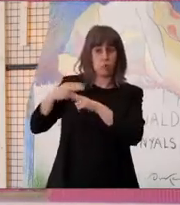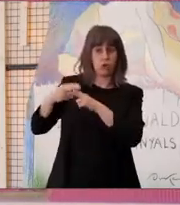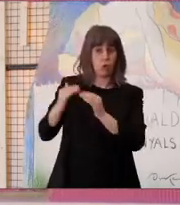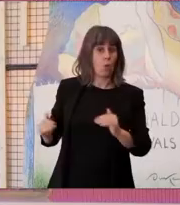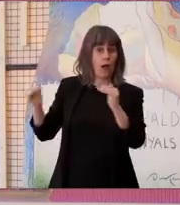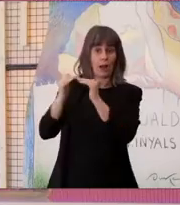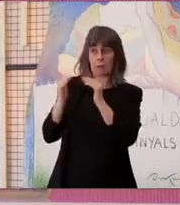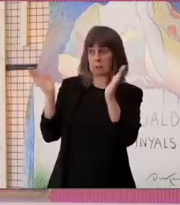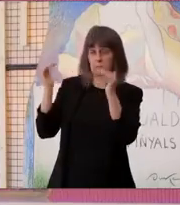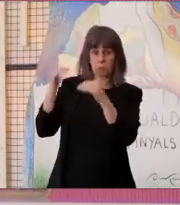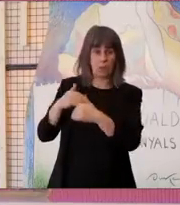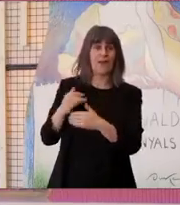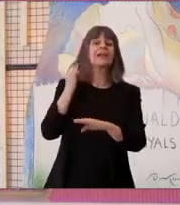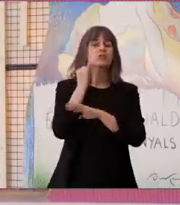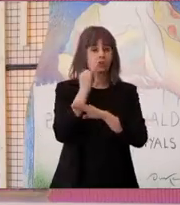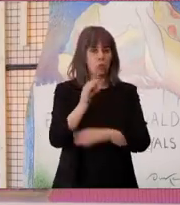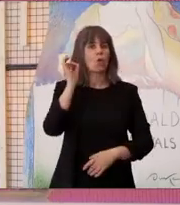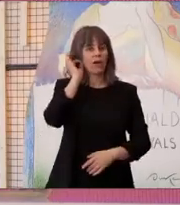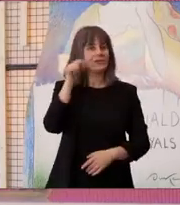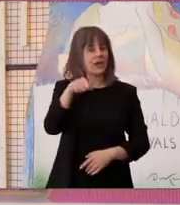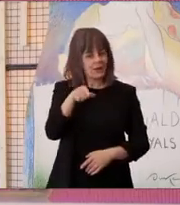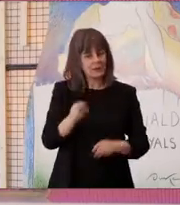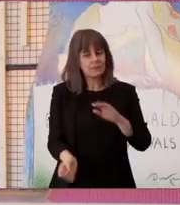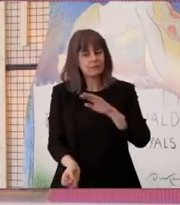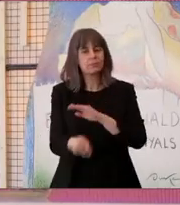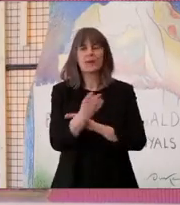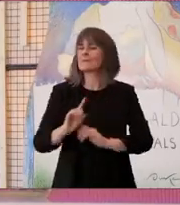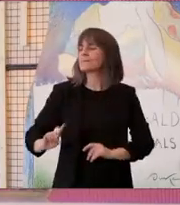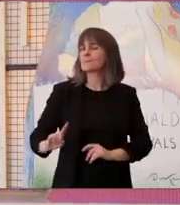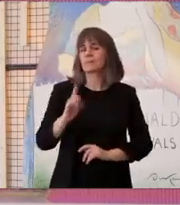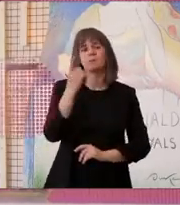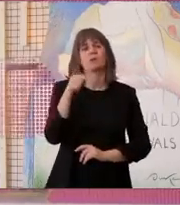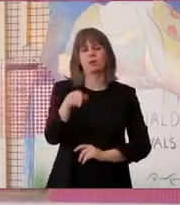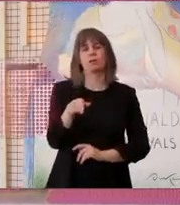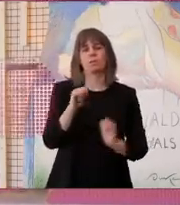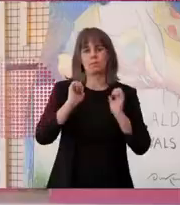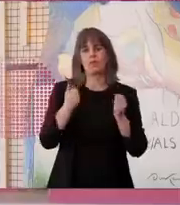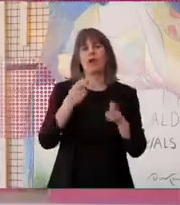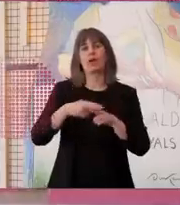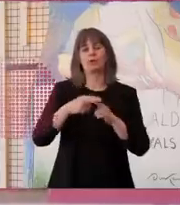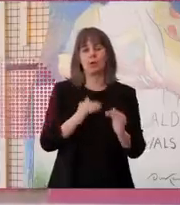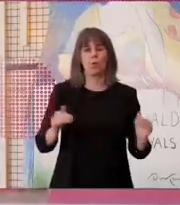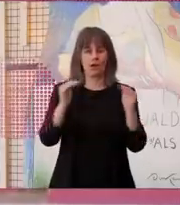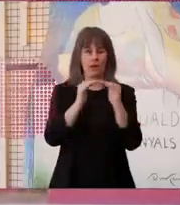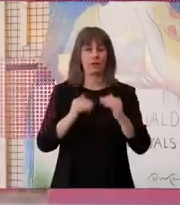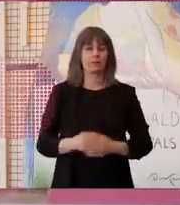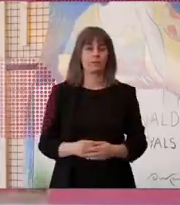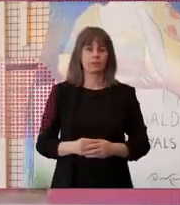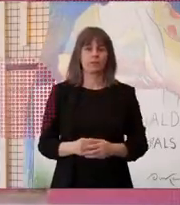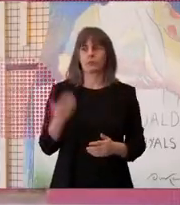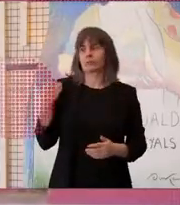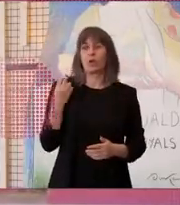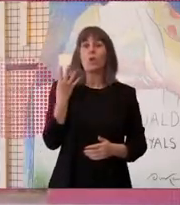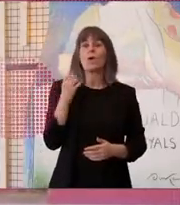el instituto de las mujeres es el primer instrumento que de 40 años dices Bueno es antes de ayer